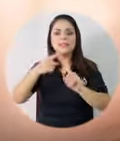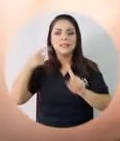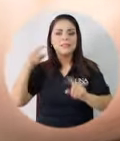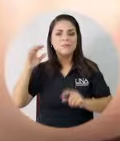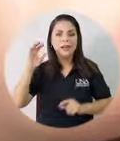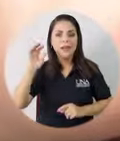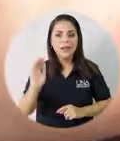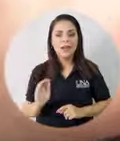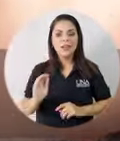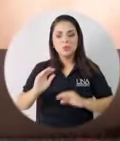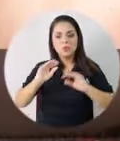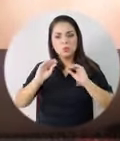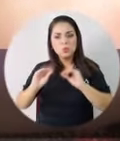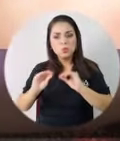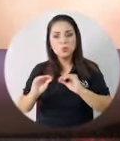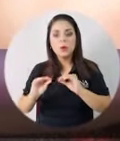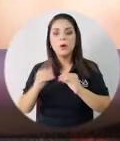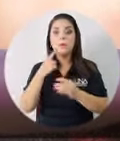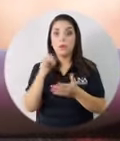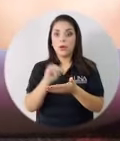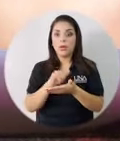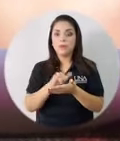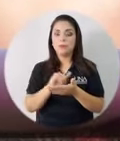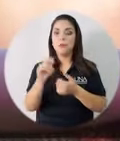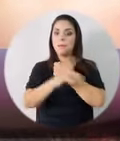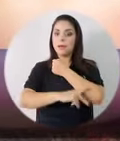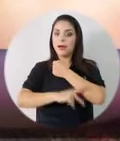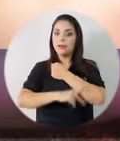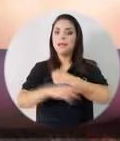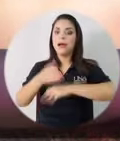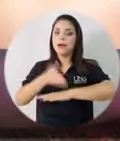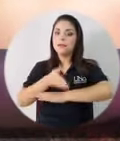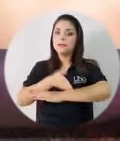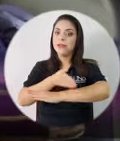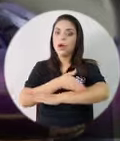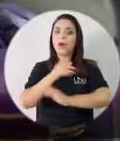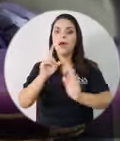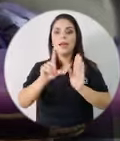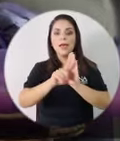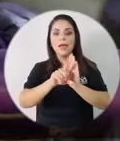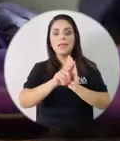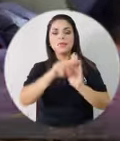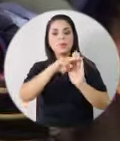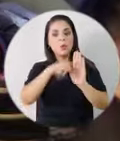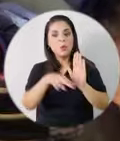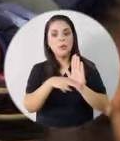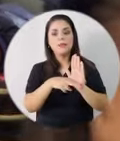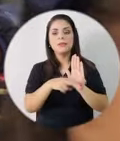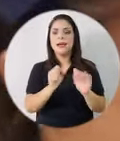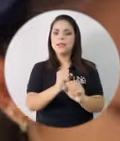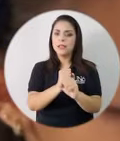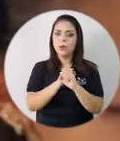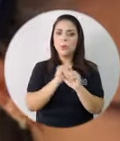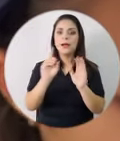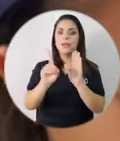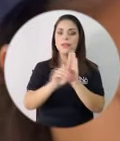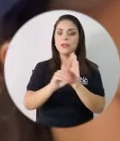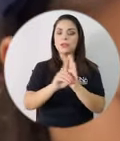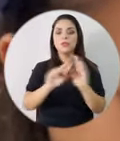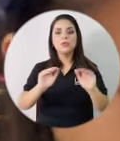avanzado en leyes, en una normativa que asegura derechos de niñez